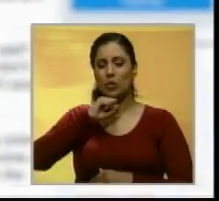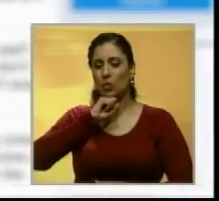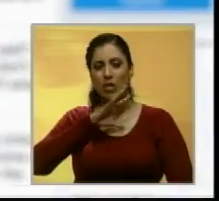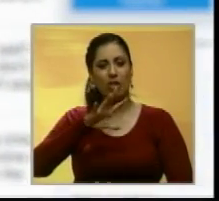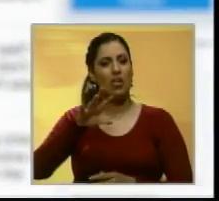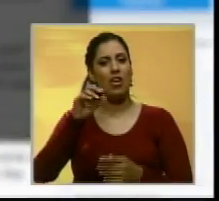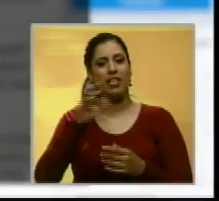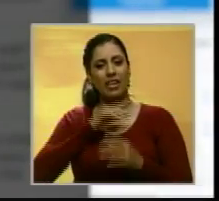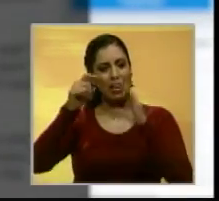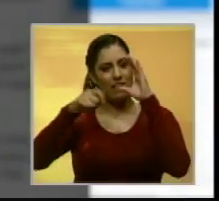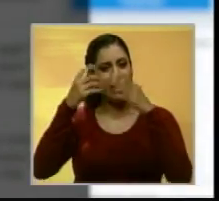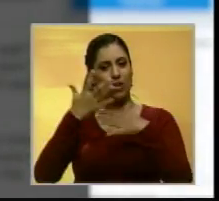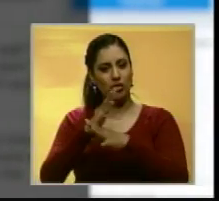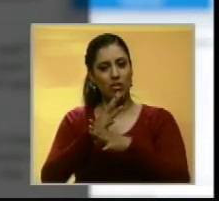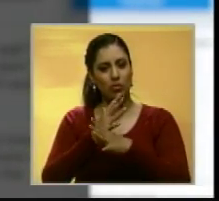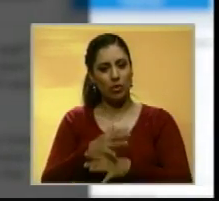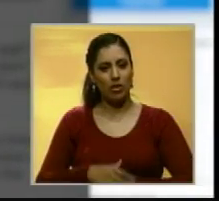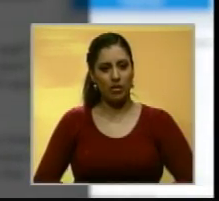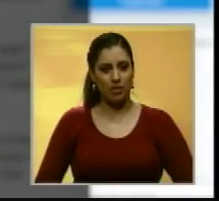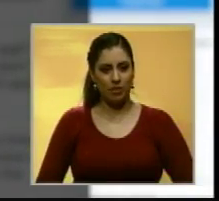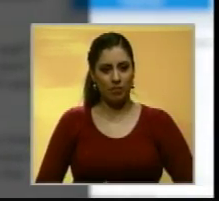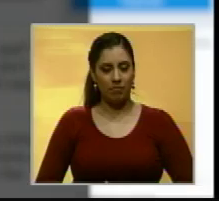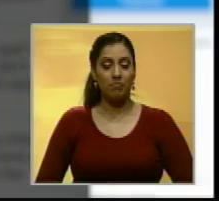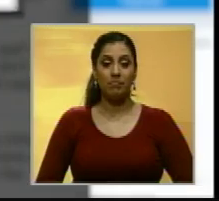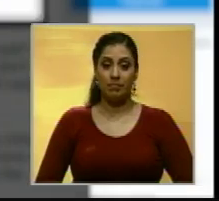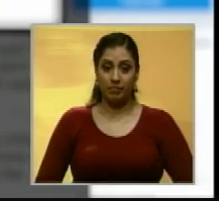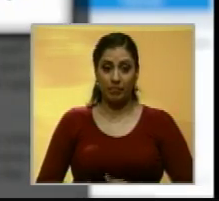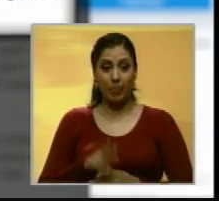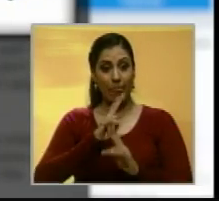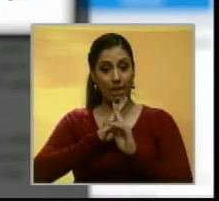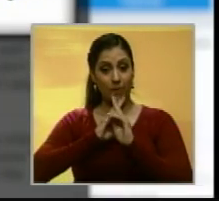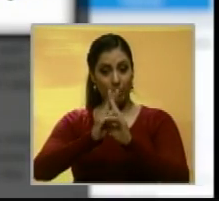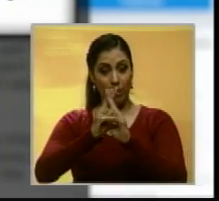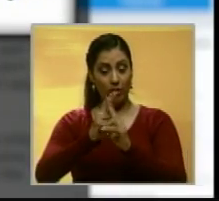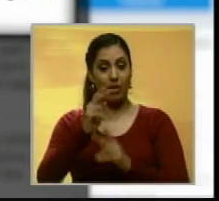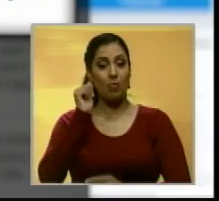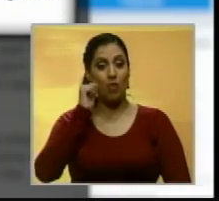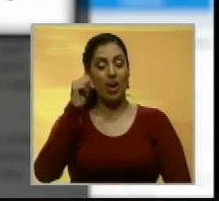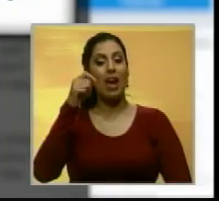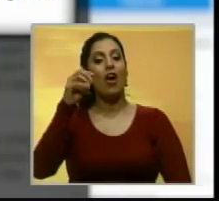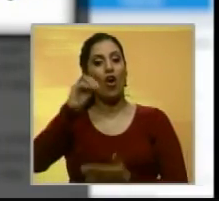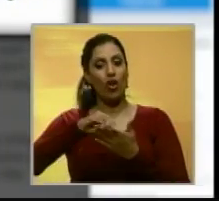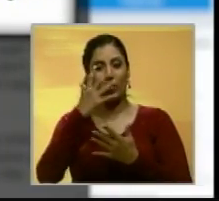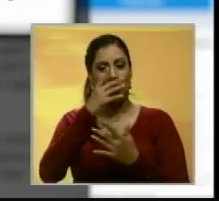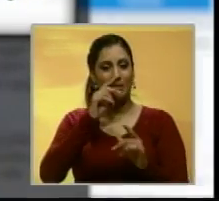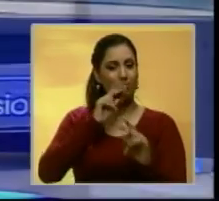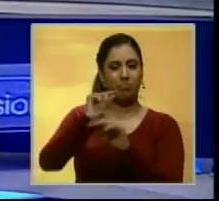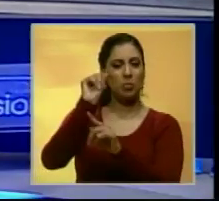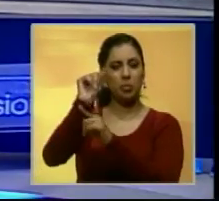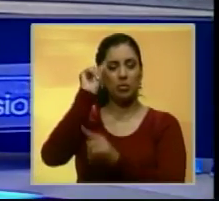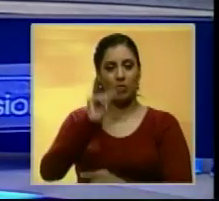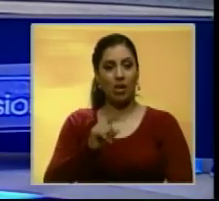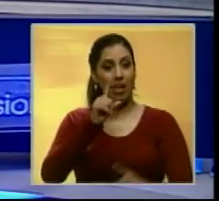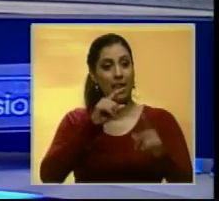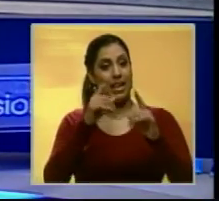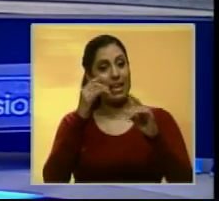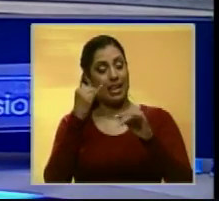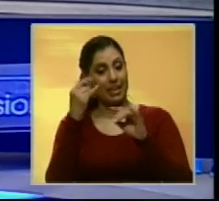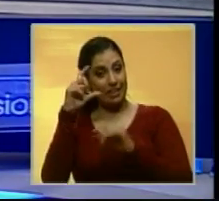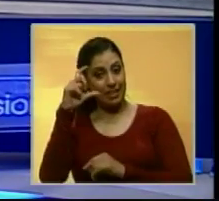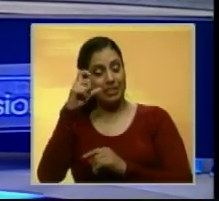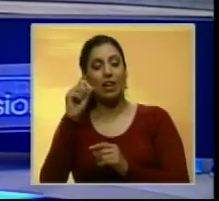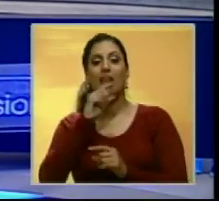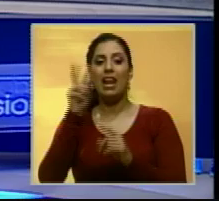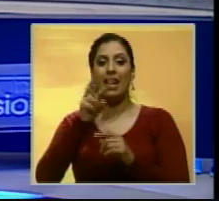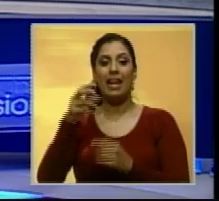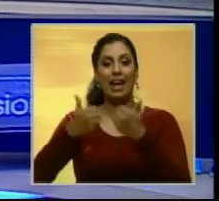terrible que incluyó un video sexual. Y la respuesta de Alicia Machado voló en las redes. En su cuenta en Instagram leemos,